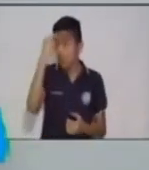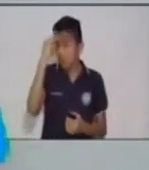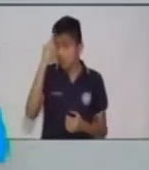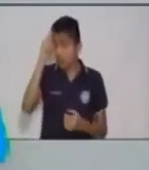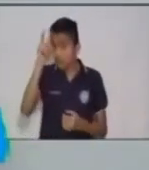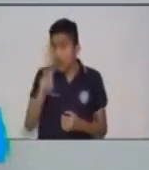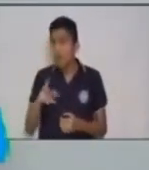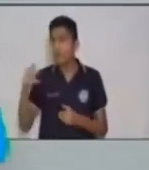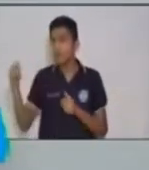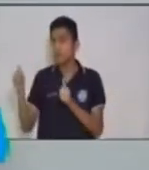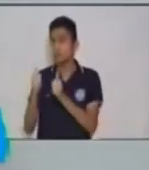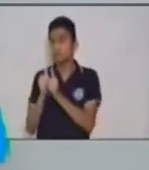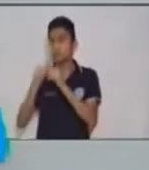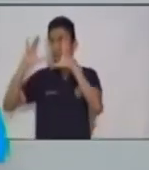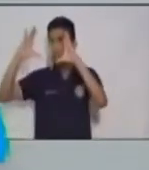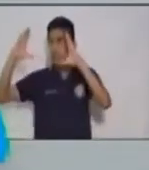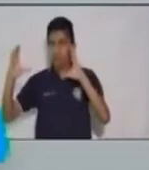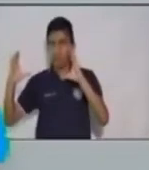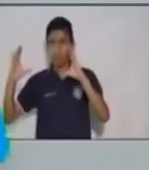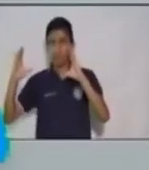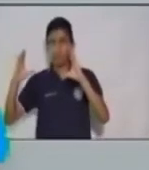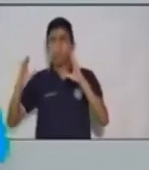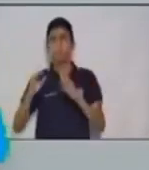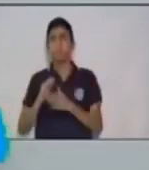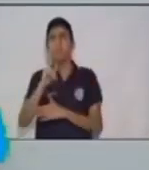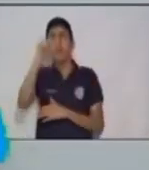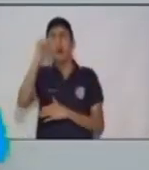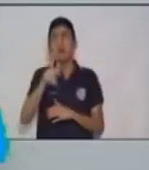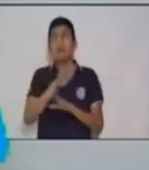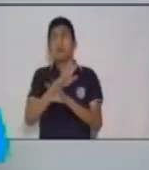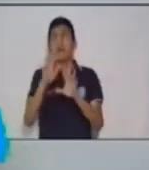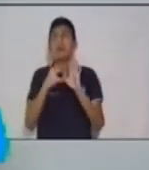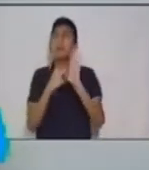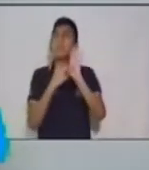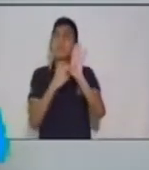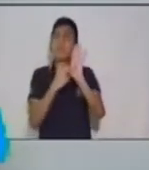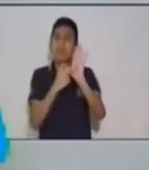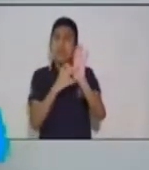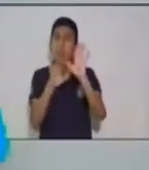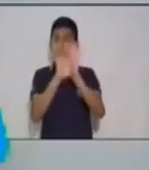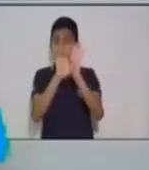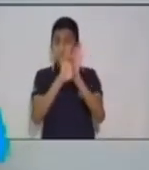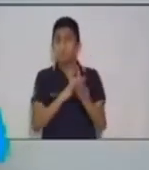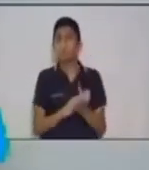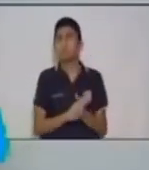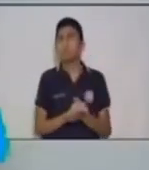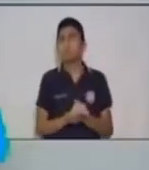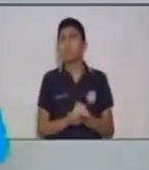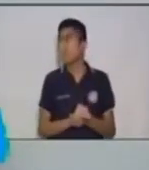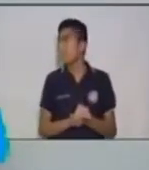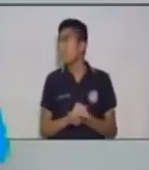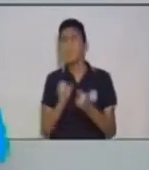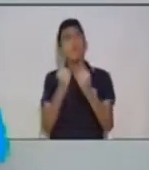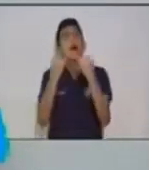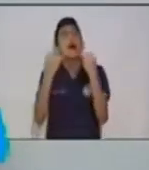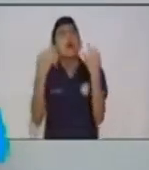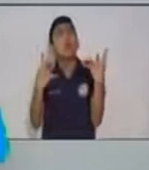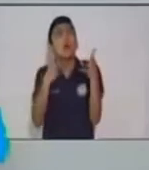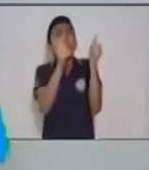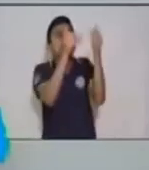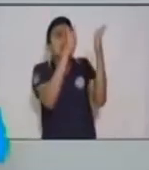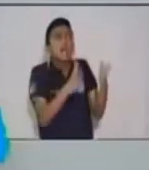pero cuando ya hayamos terminado el proceso. Ahora viene la representación de conjuntos. Por ejemplo, ¿a cuánto les gusta jugar